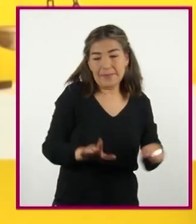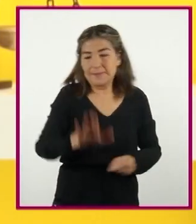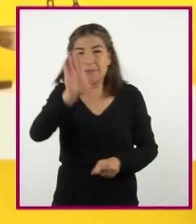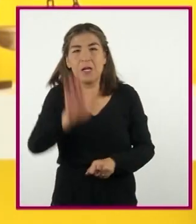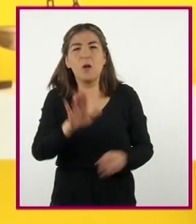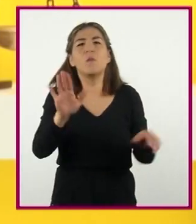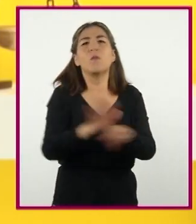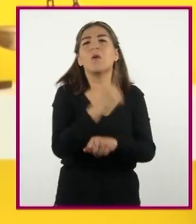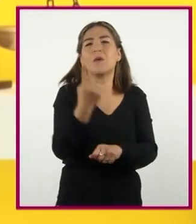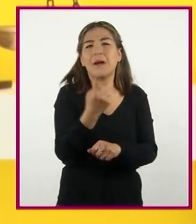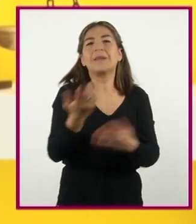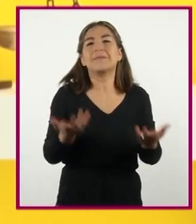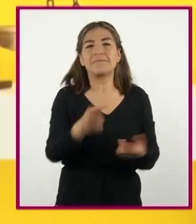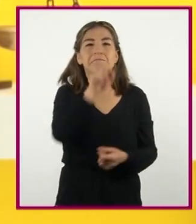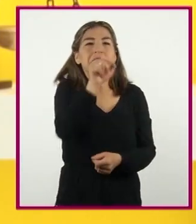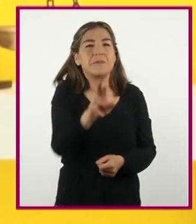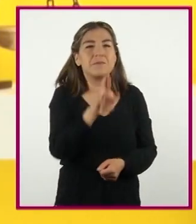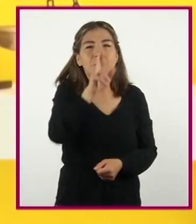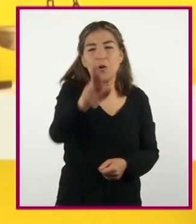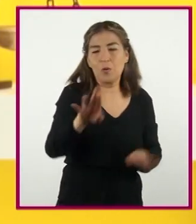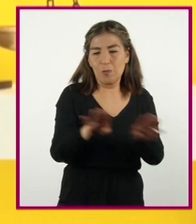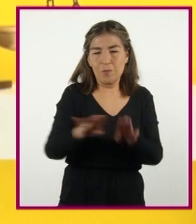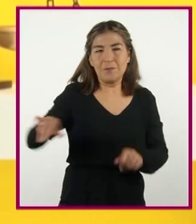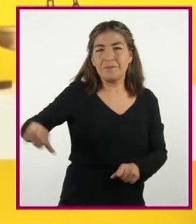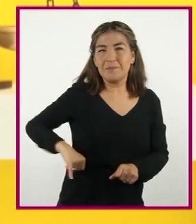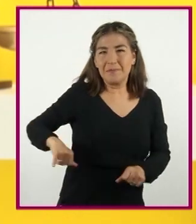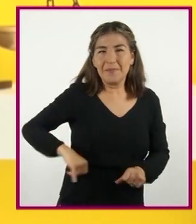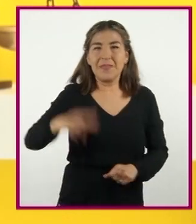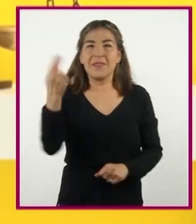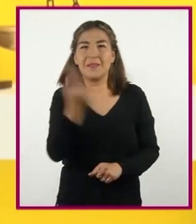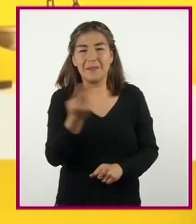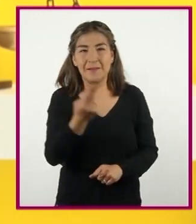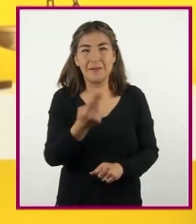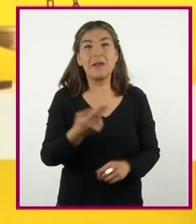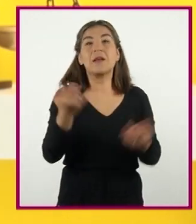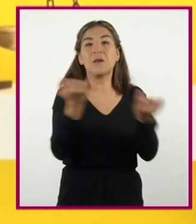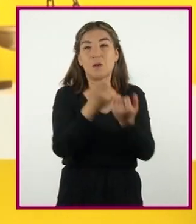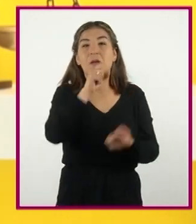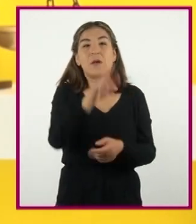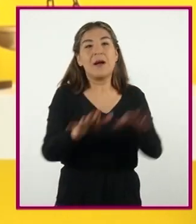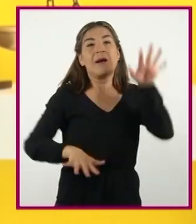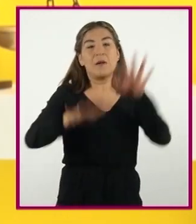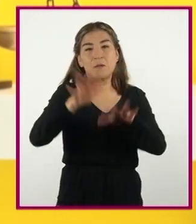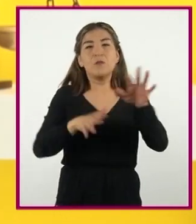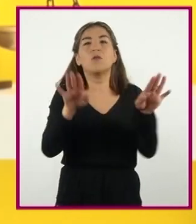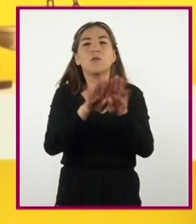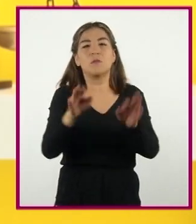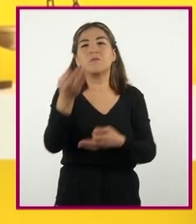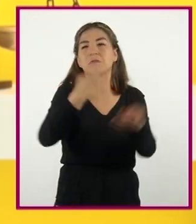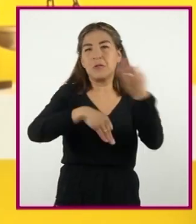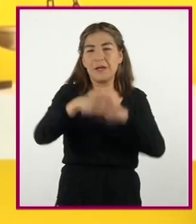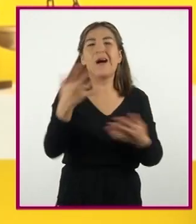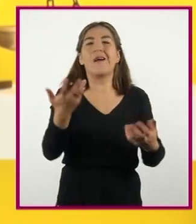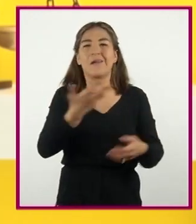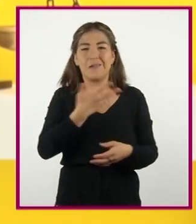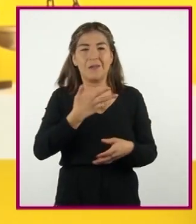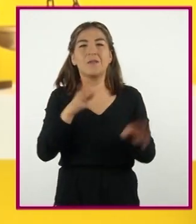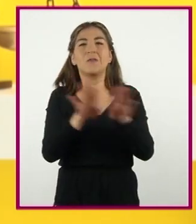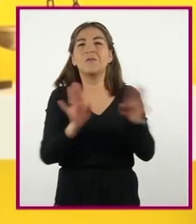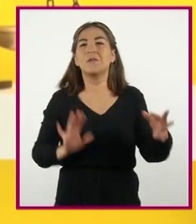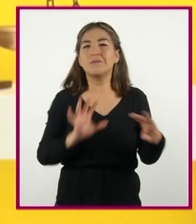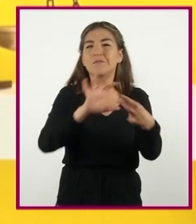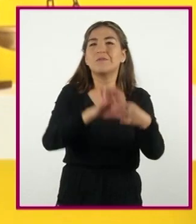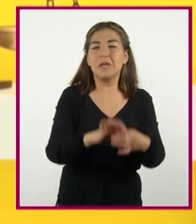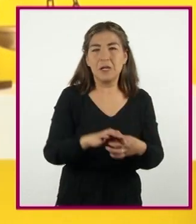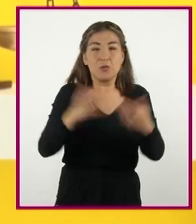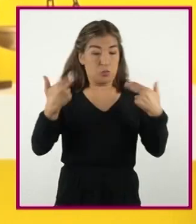mismos intereses o las mismas necesidades. Así vemos que todas y todos tenemos algo en común. Somos